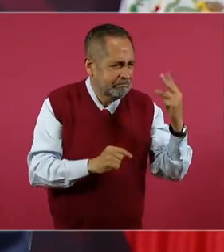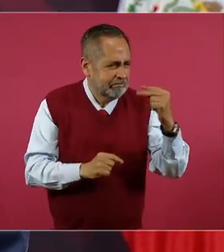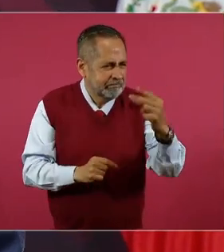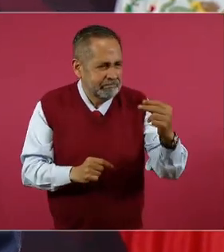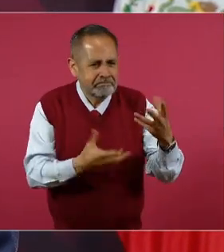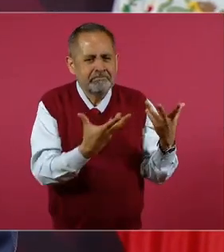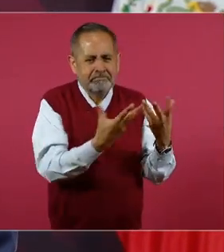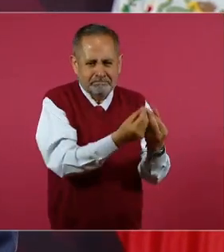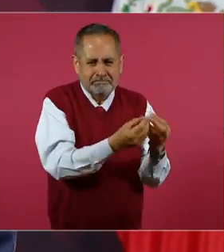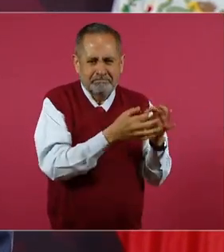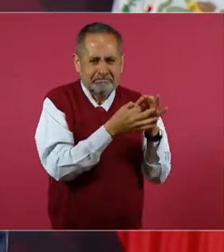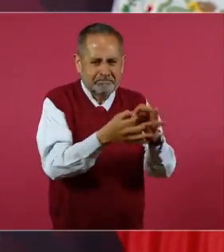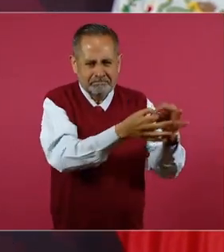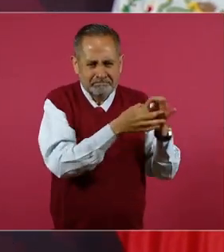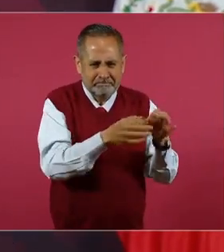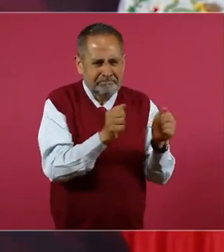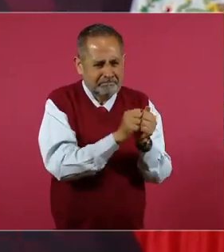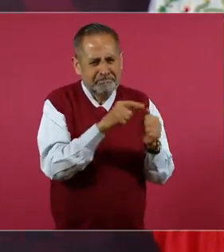vinculadas